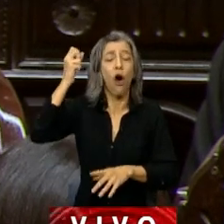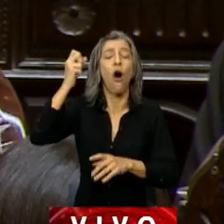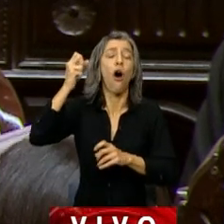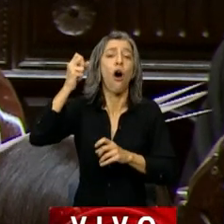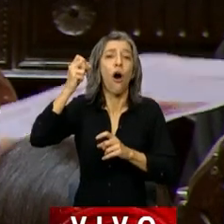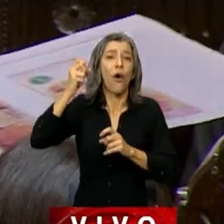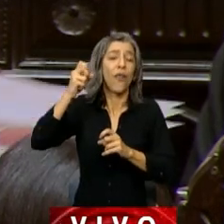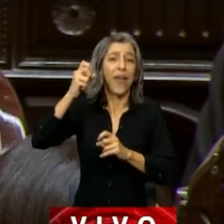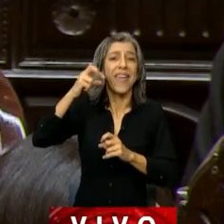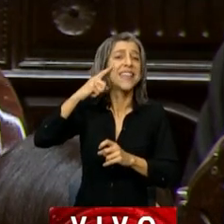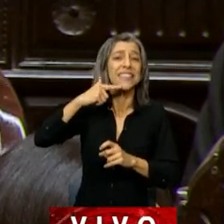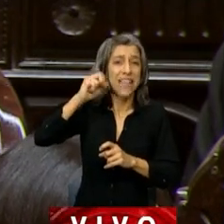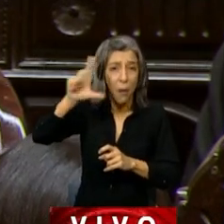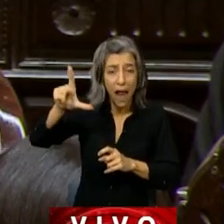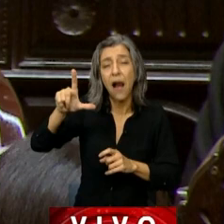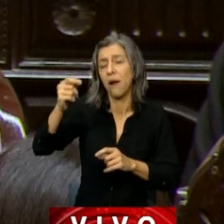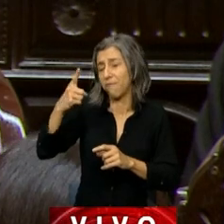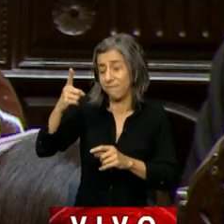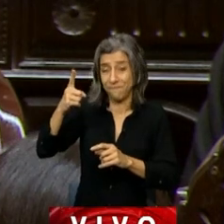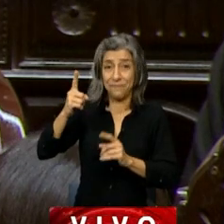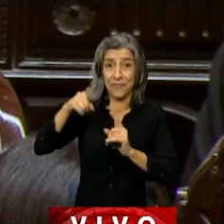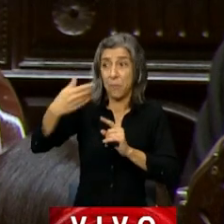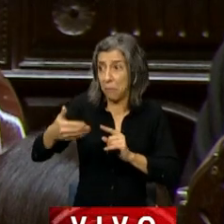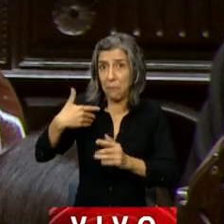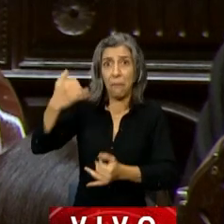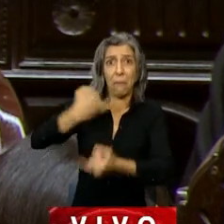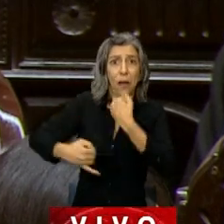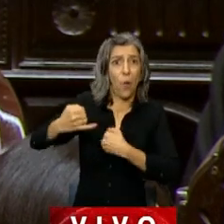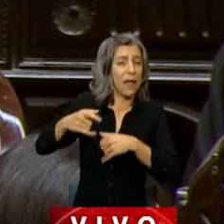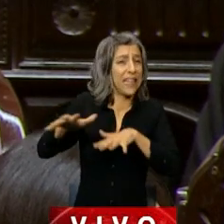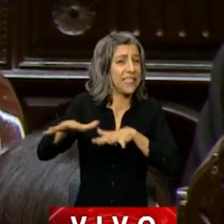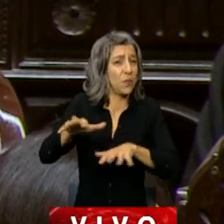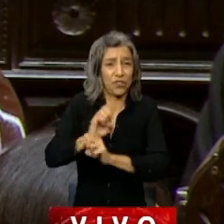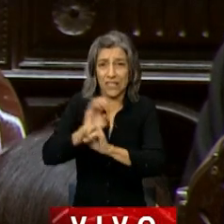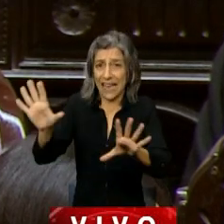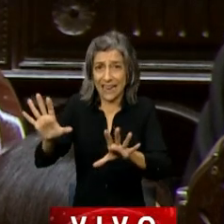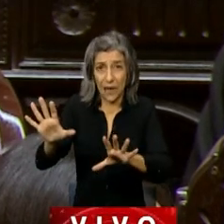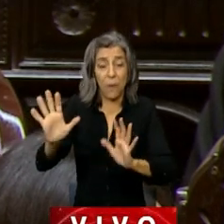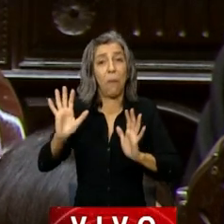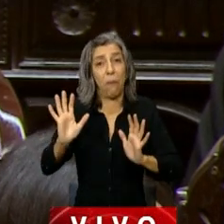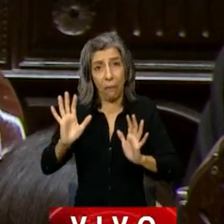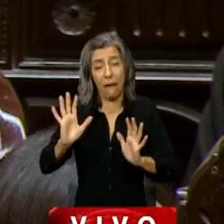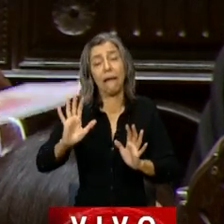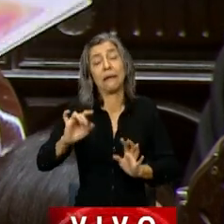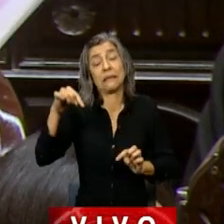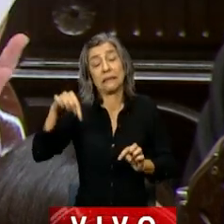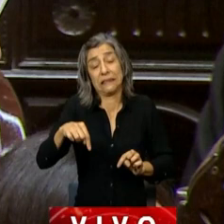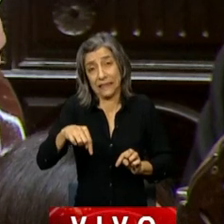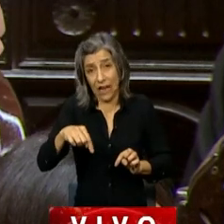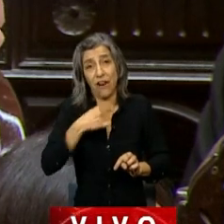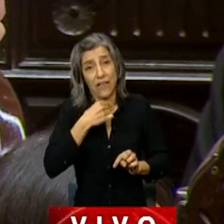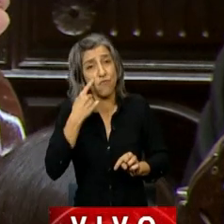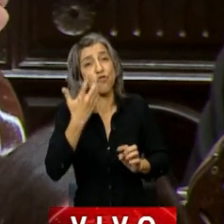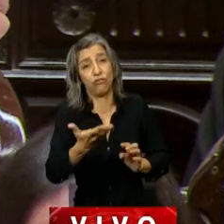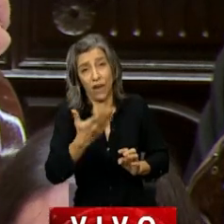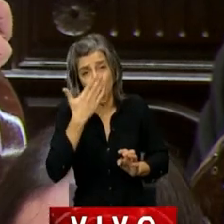compitiendo y le está saliendo bastante bien. Ahora lo que voy a mostrar, lo último, señor presidente, para cerrar.